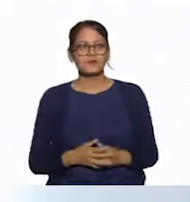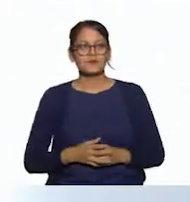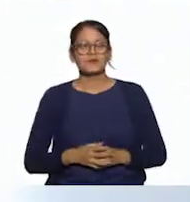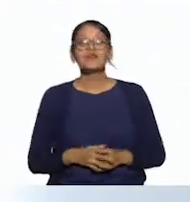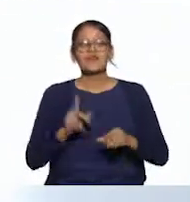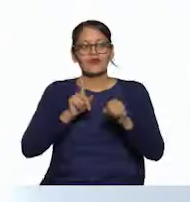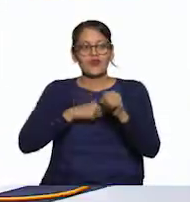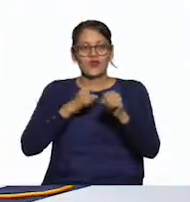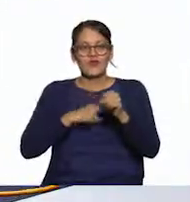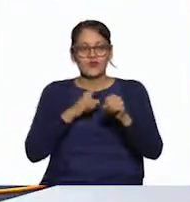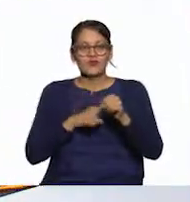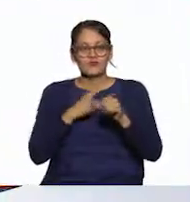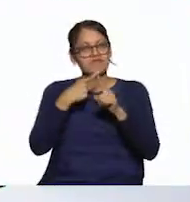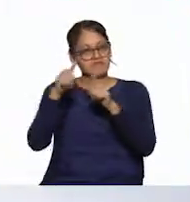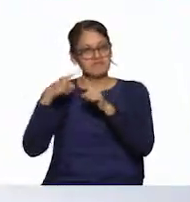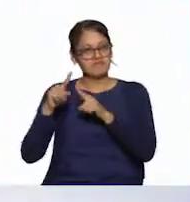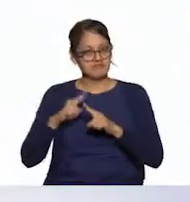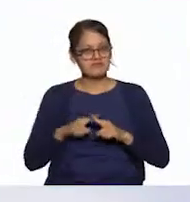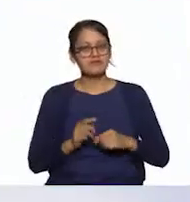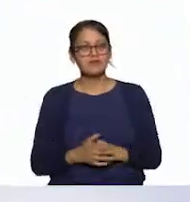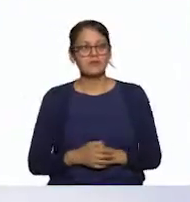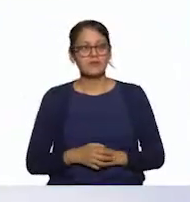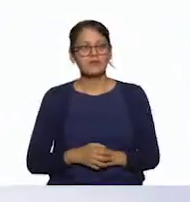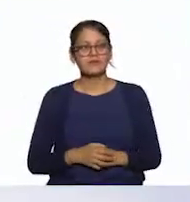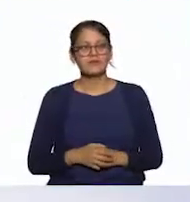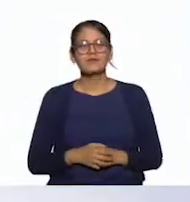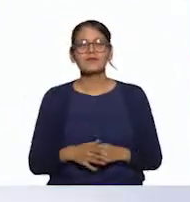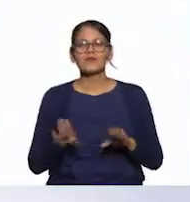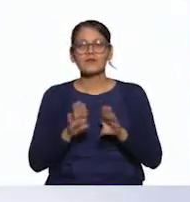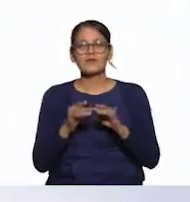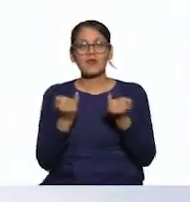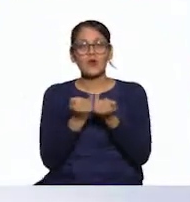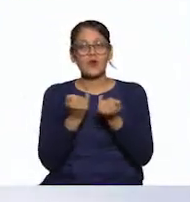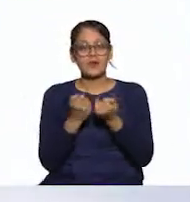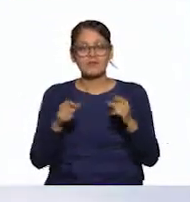de colores. Ajá. Junto con